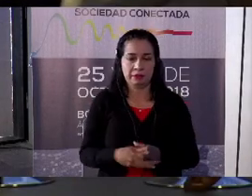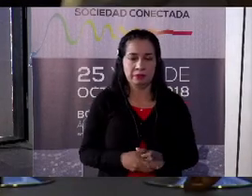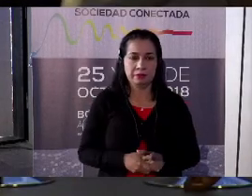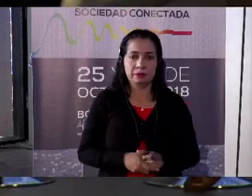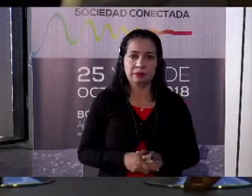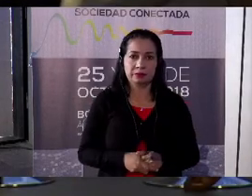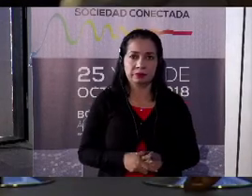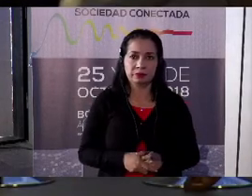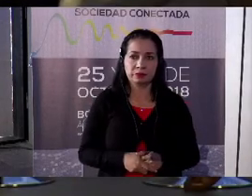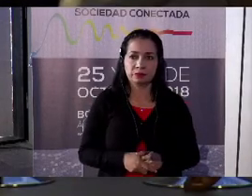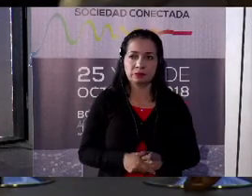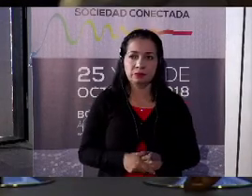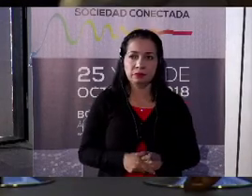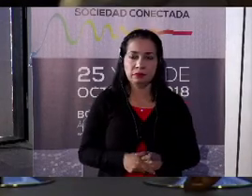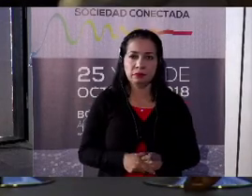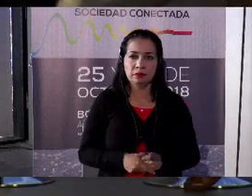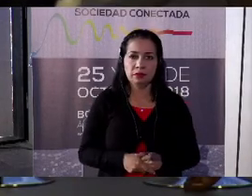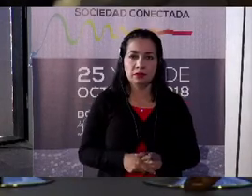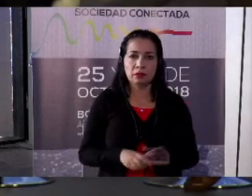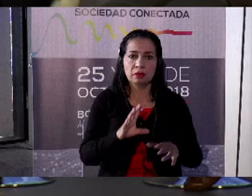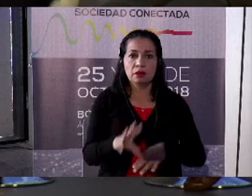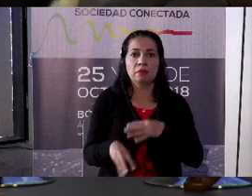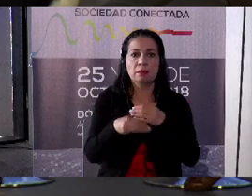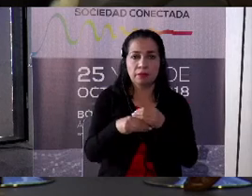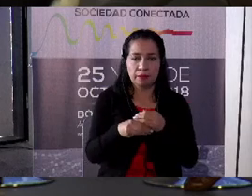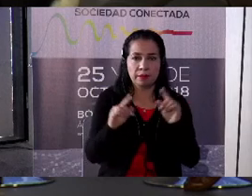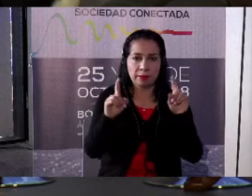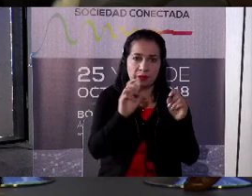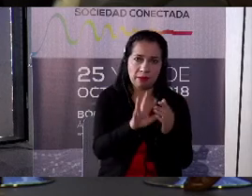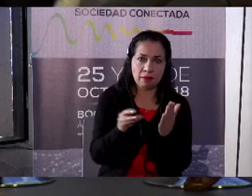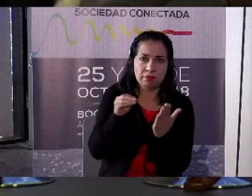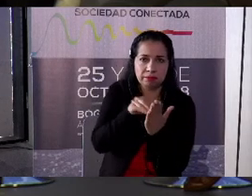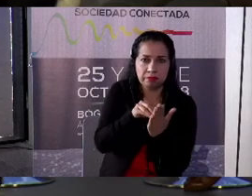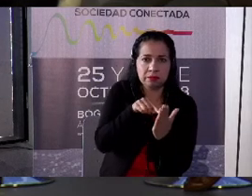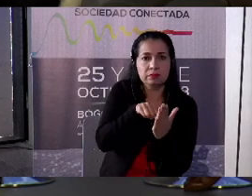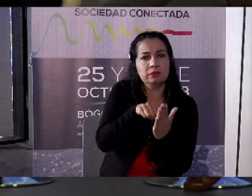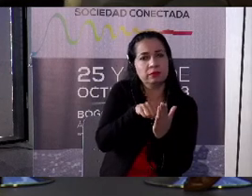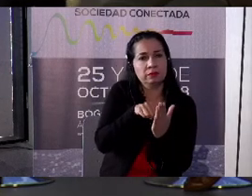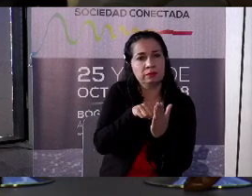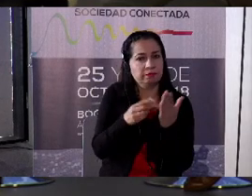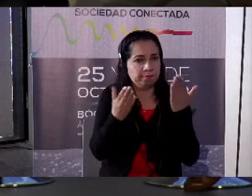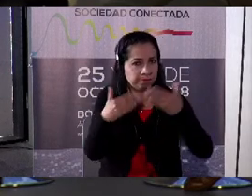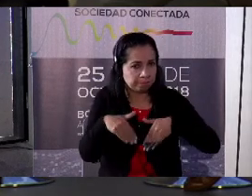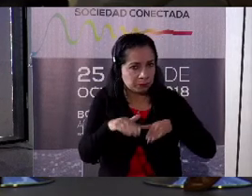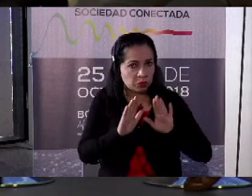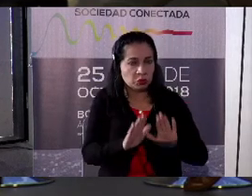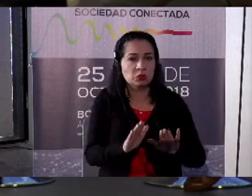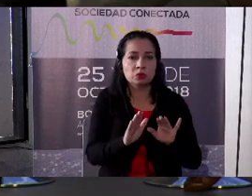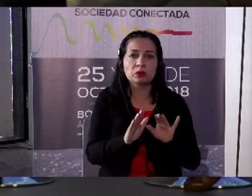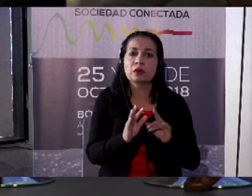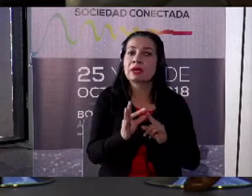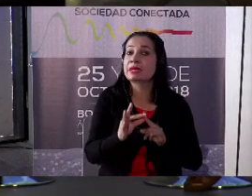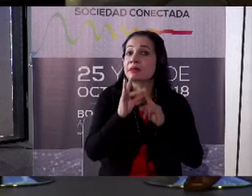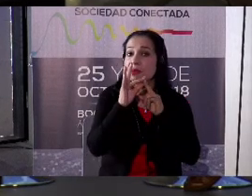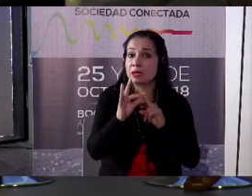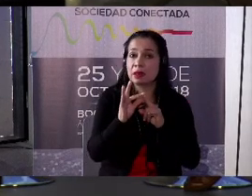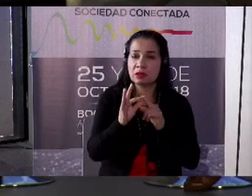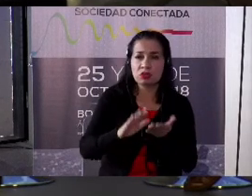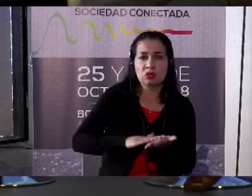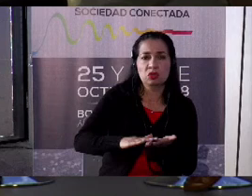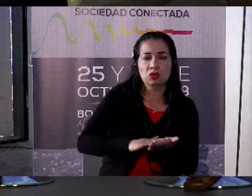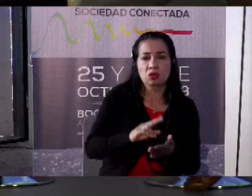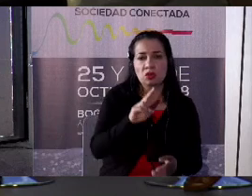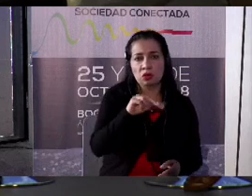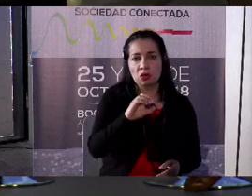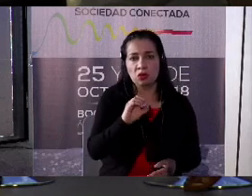bien complementando el tema de la incripción por supuesto es fundamental la solución de Nokia para la seguridad